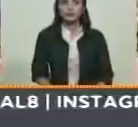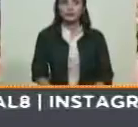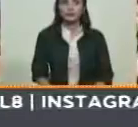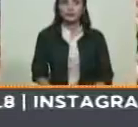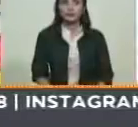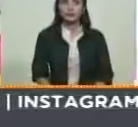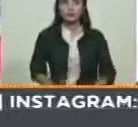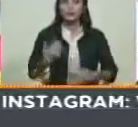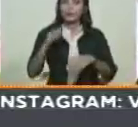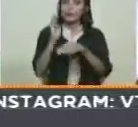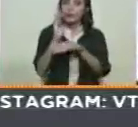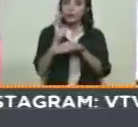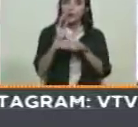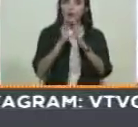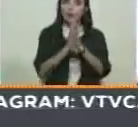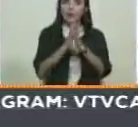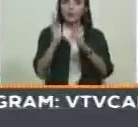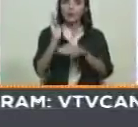mucho cuidado